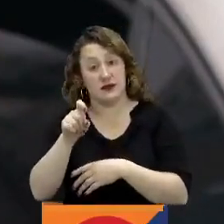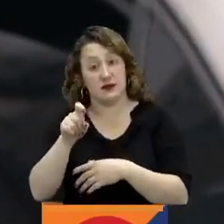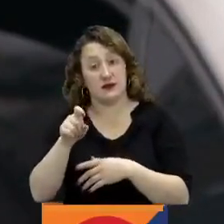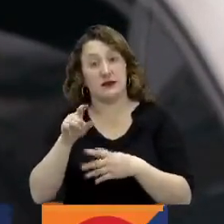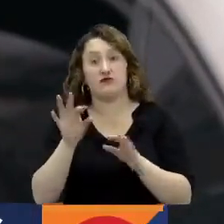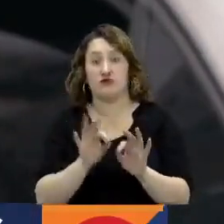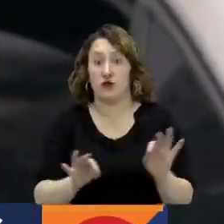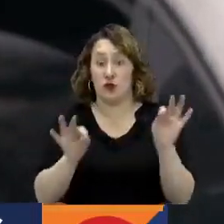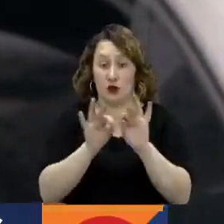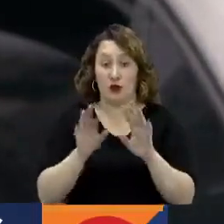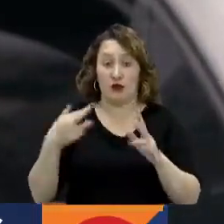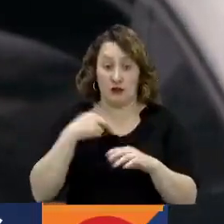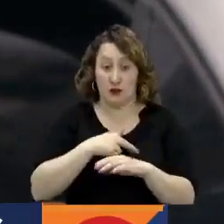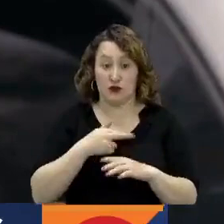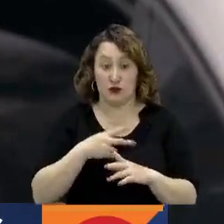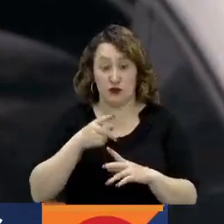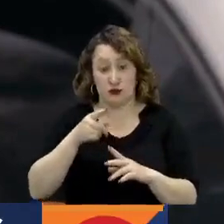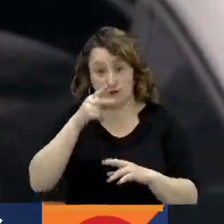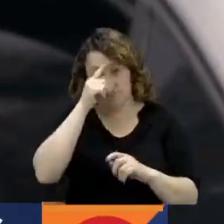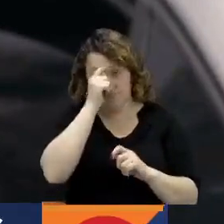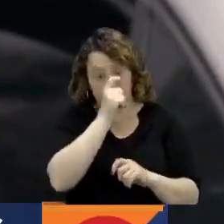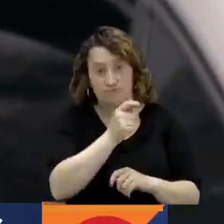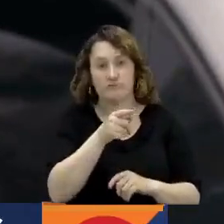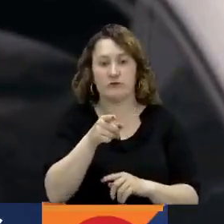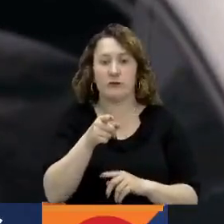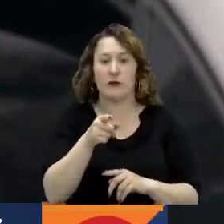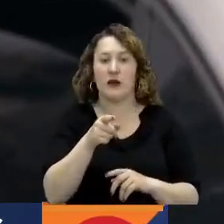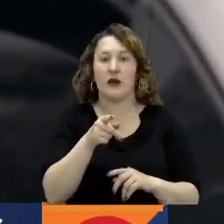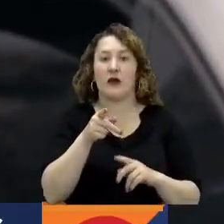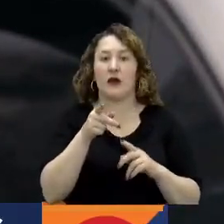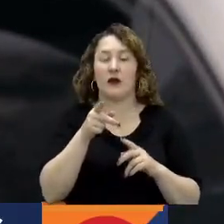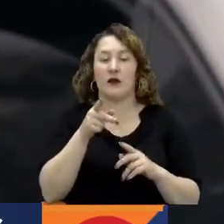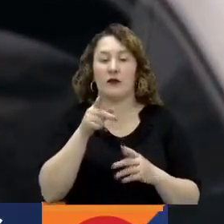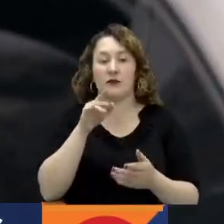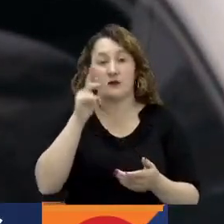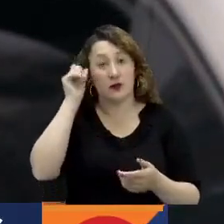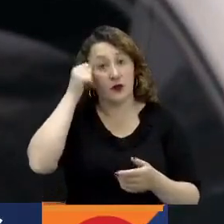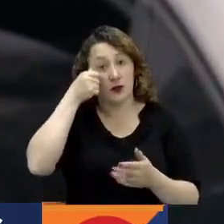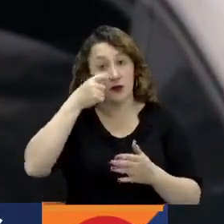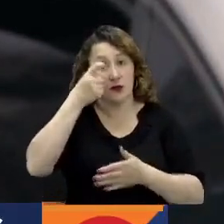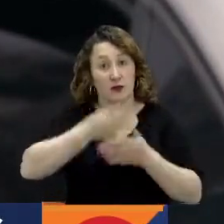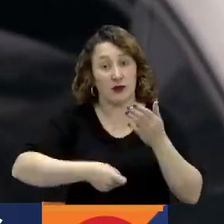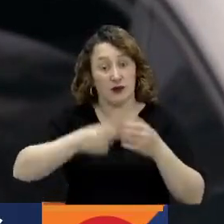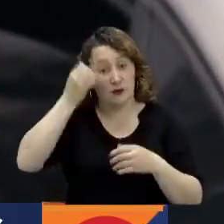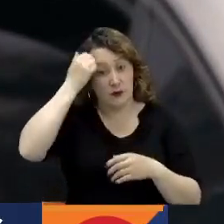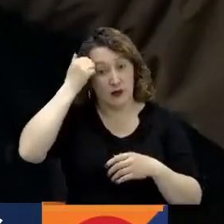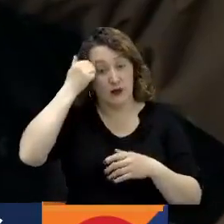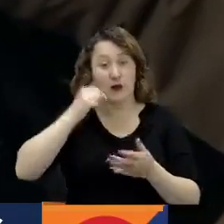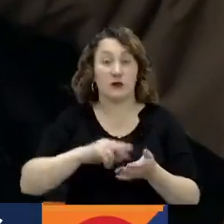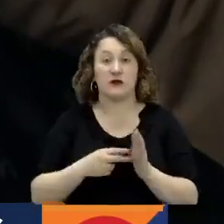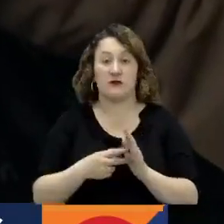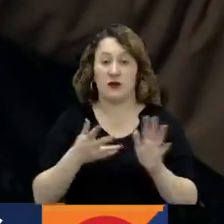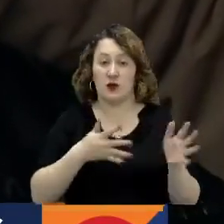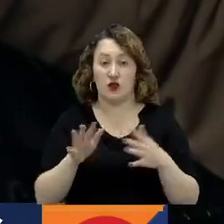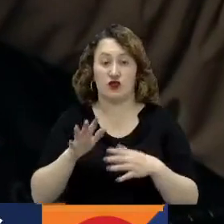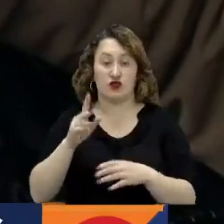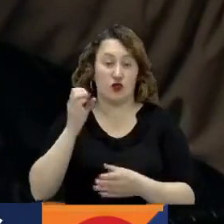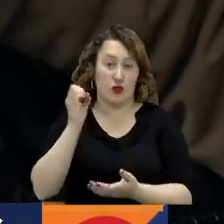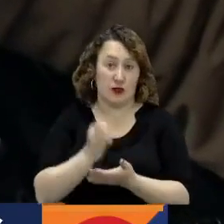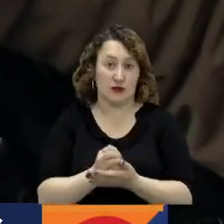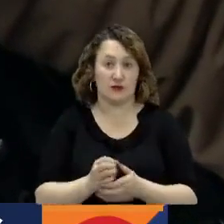es importante que hagamos acatamiento de la misma. Recordemos que el comparendo pedagógico tiene la obligación de hacer un curso. El